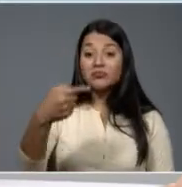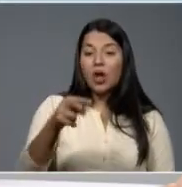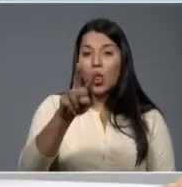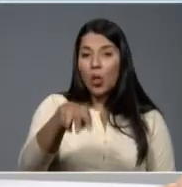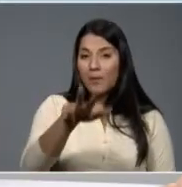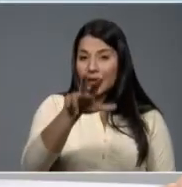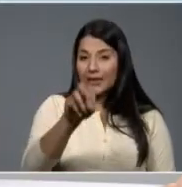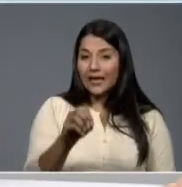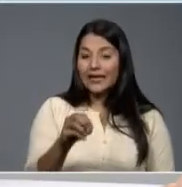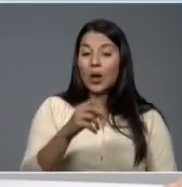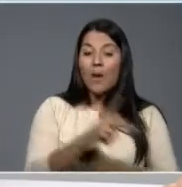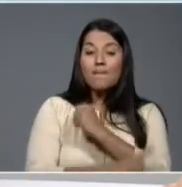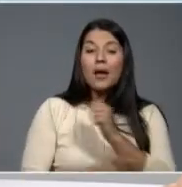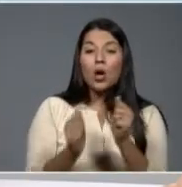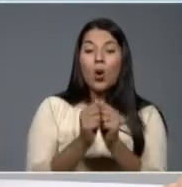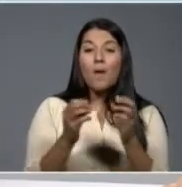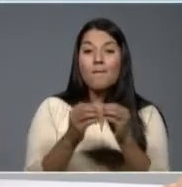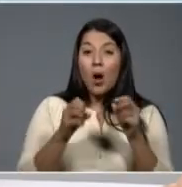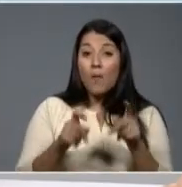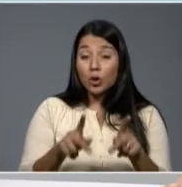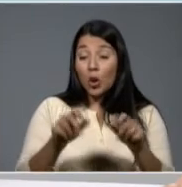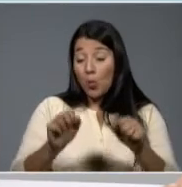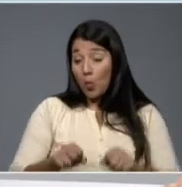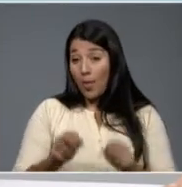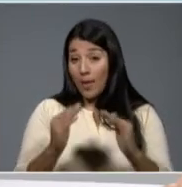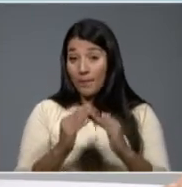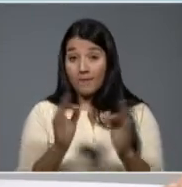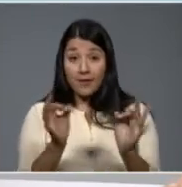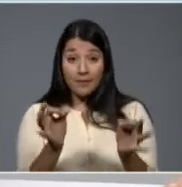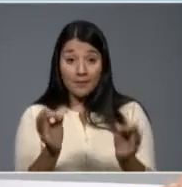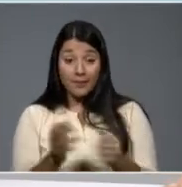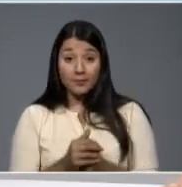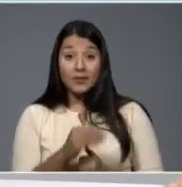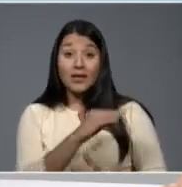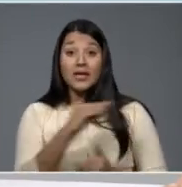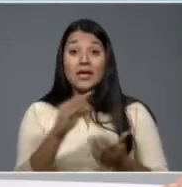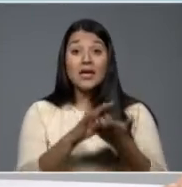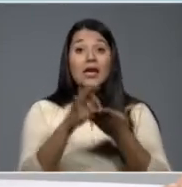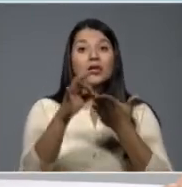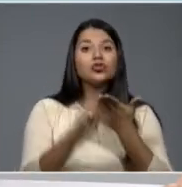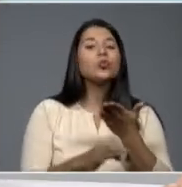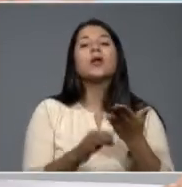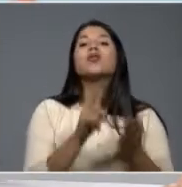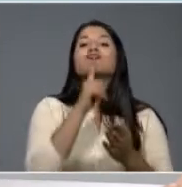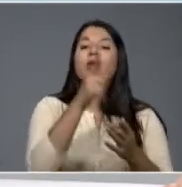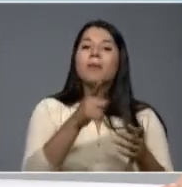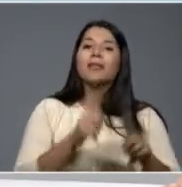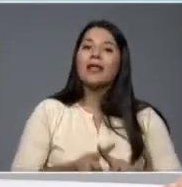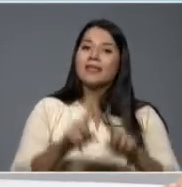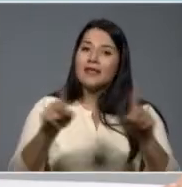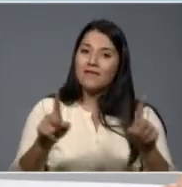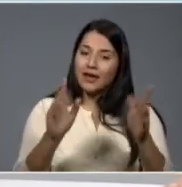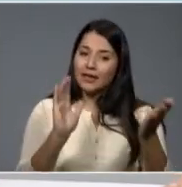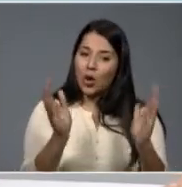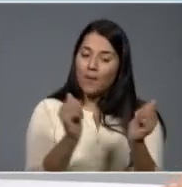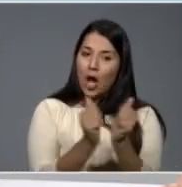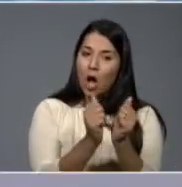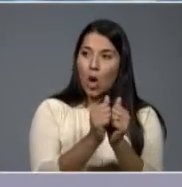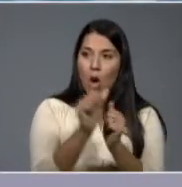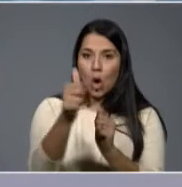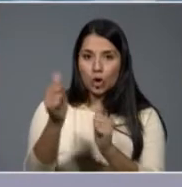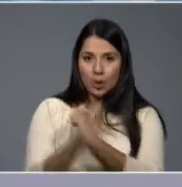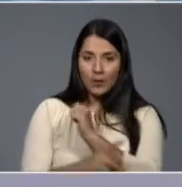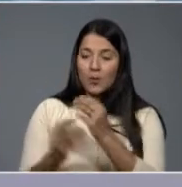pues será un país de oportunidad, un país en el que se podrá vivir muy bien y en el que la escuela marcará realmente la diferencia con respecto al resto de países, ¿no? Emilio